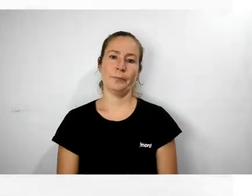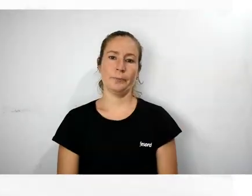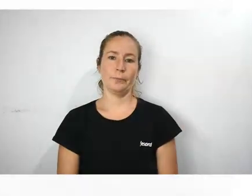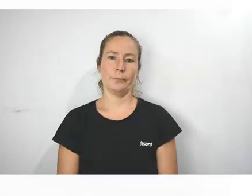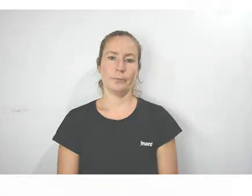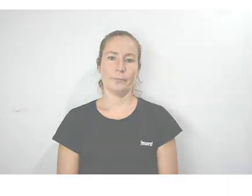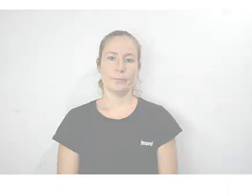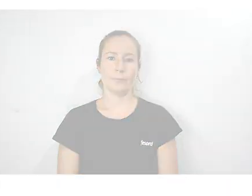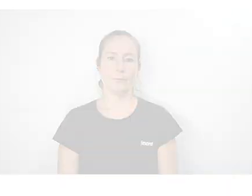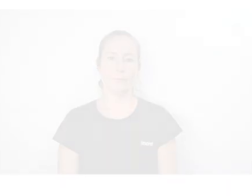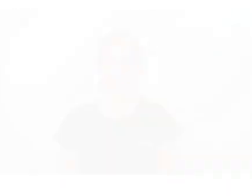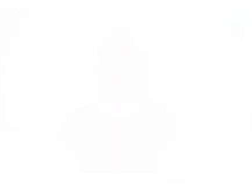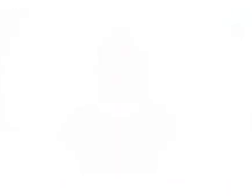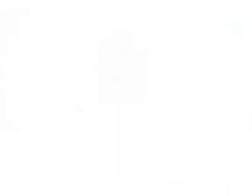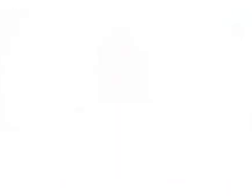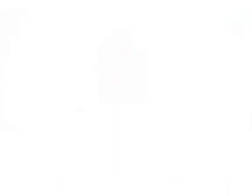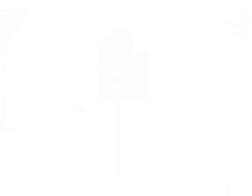trabajan.